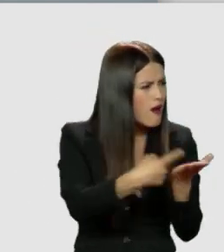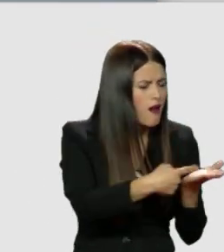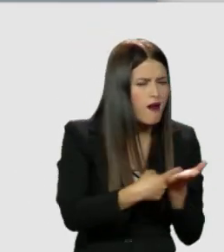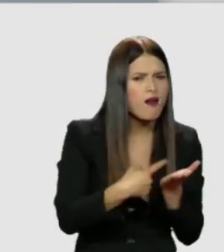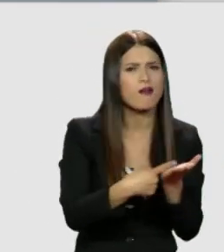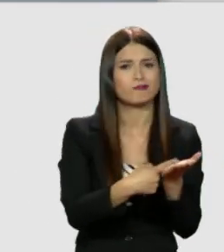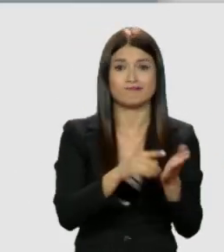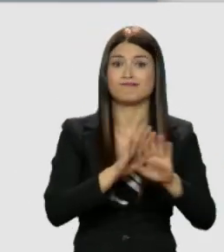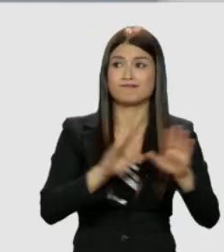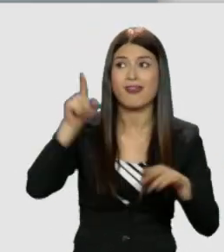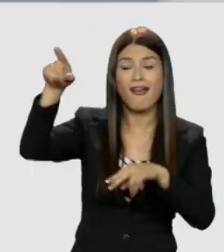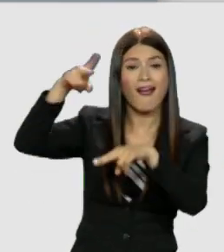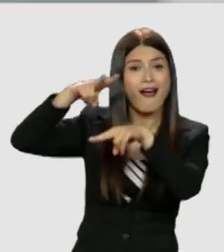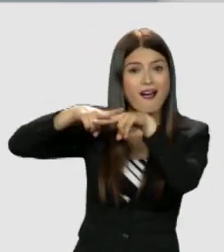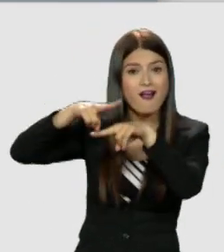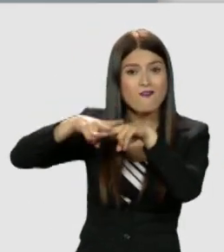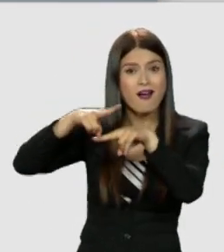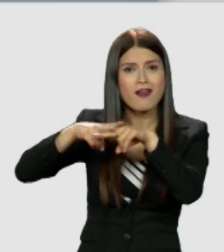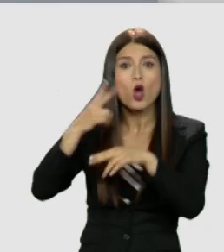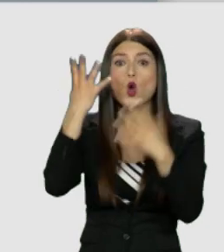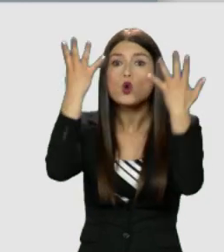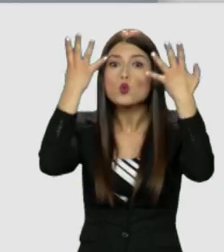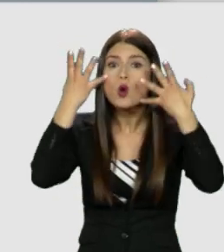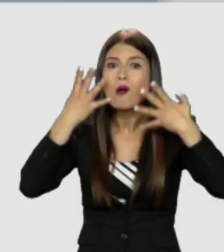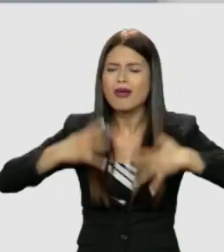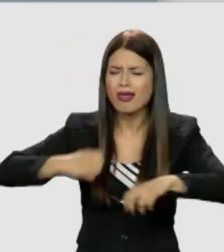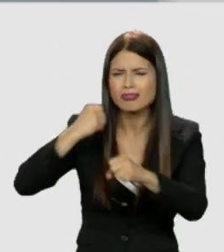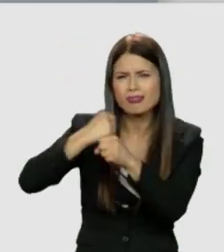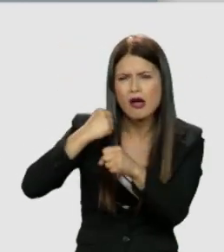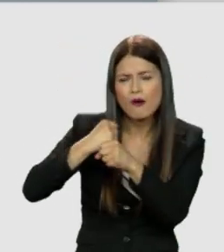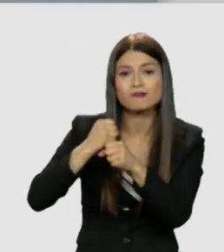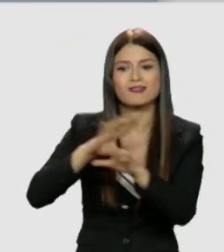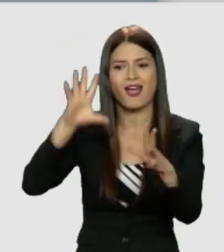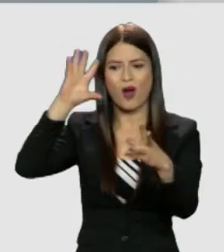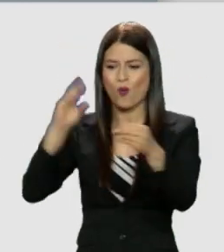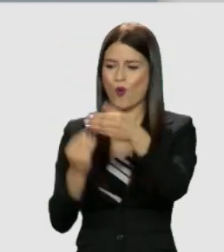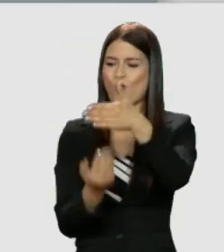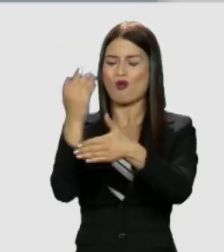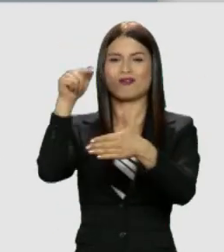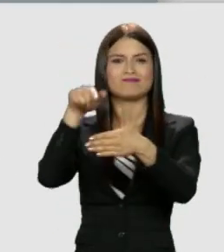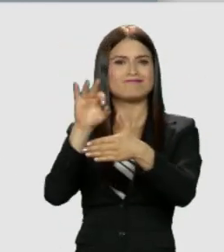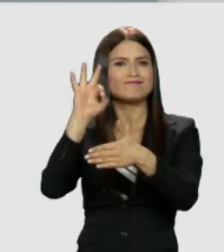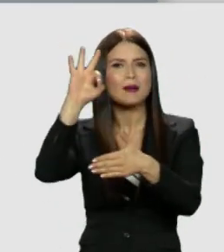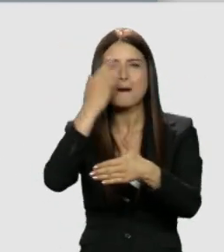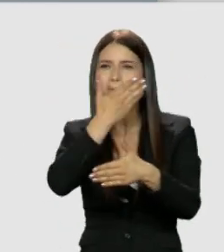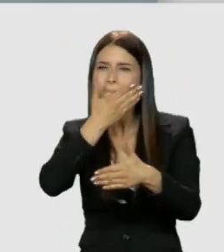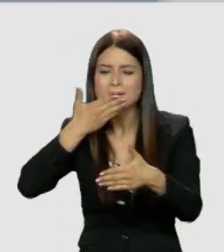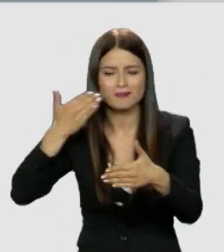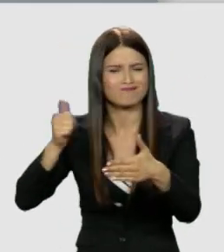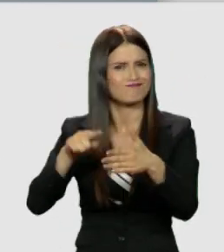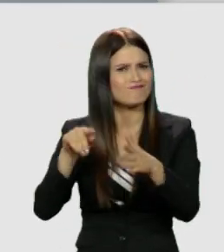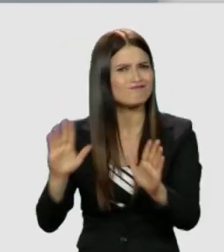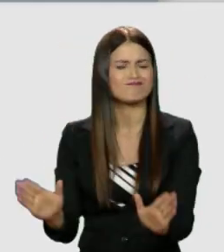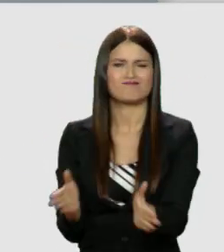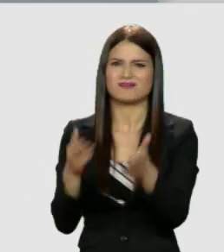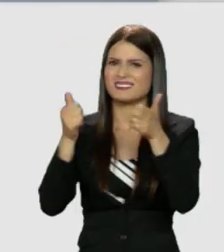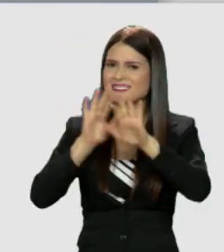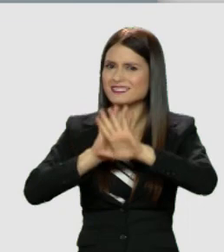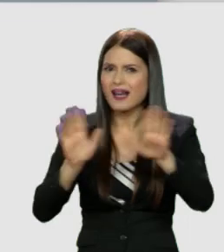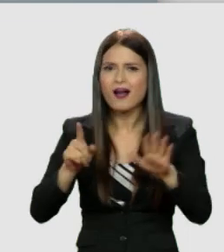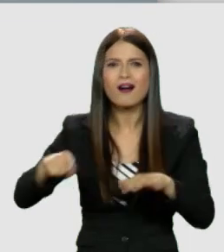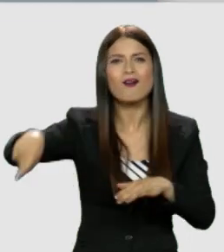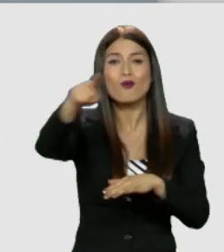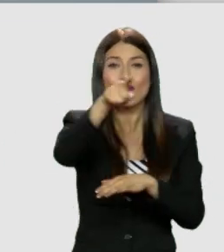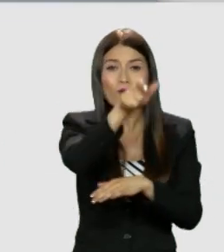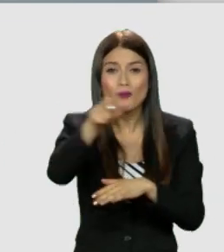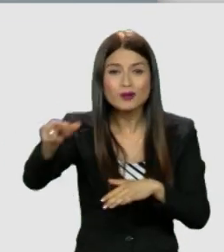alcanzamos un nuevo un mejor acuerdo de paz ajustado y modificado con la inmensa mayoría